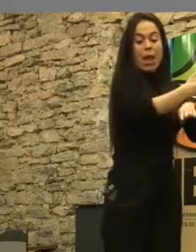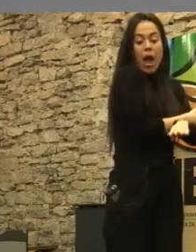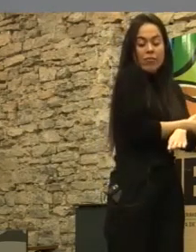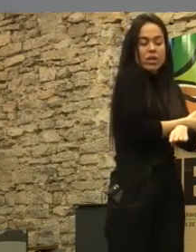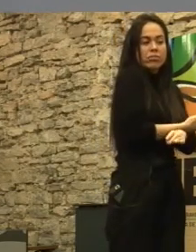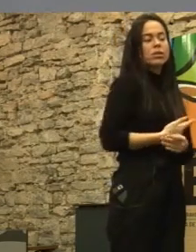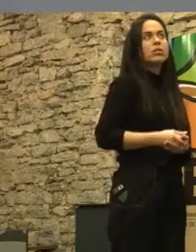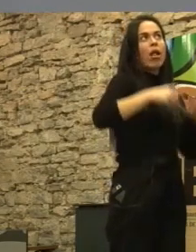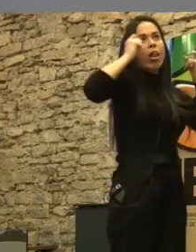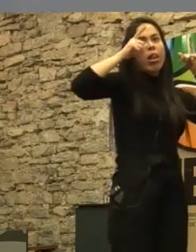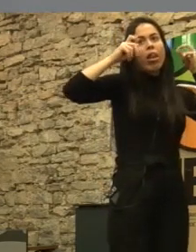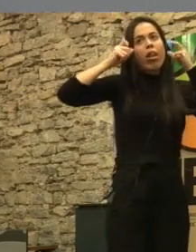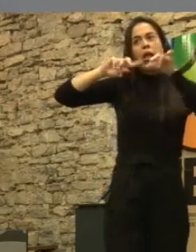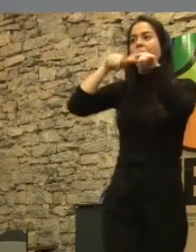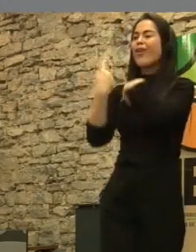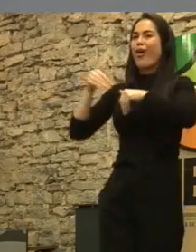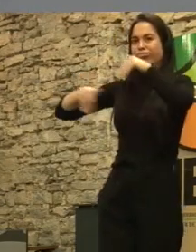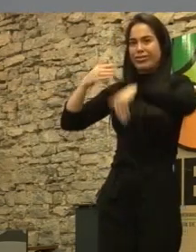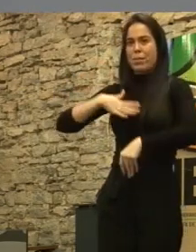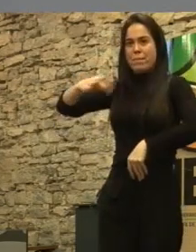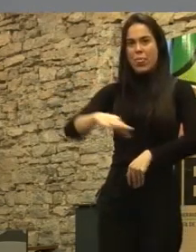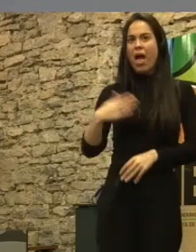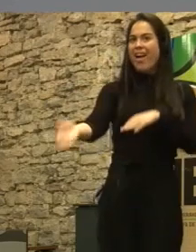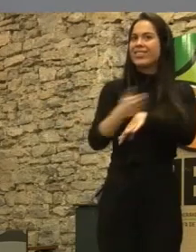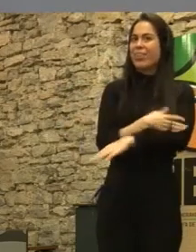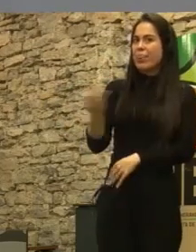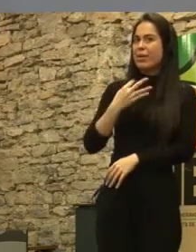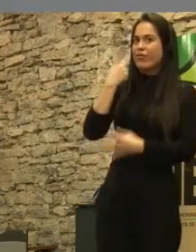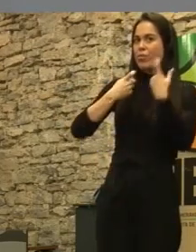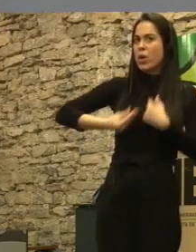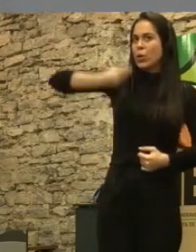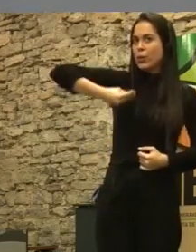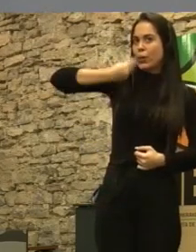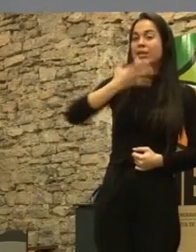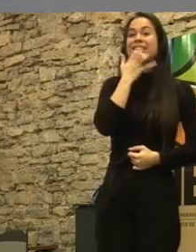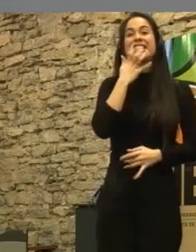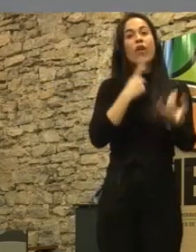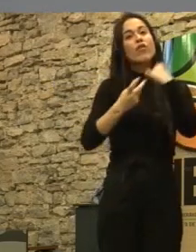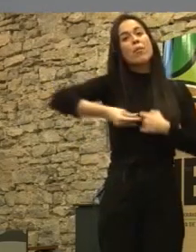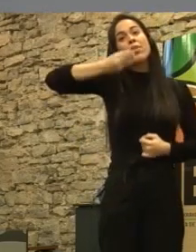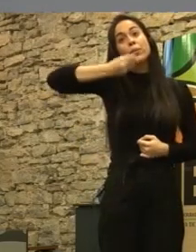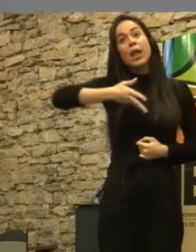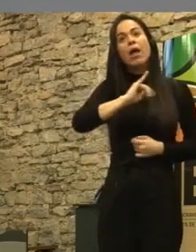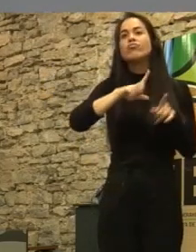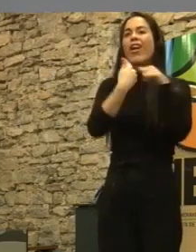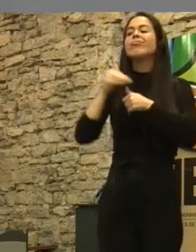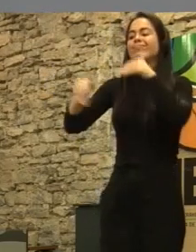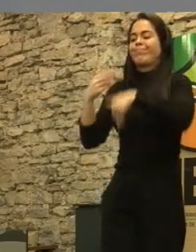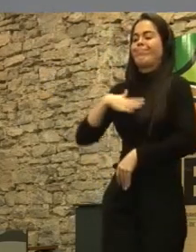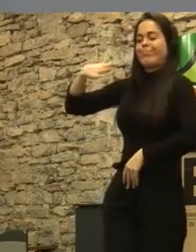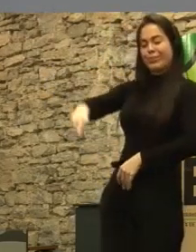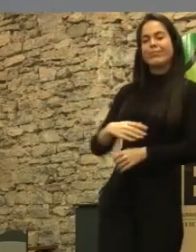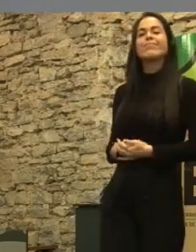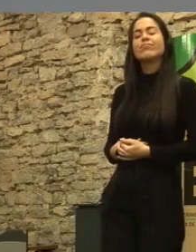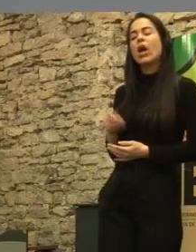quiera y eso está bien. Pero yo tengo que tener información buena para hacer eso. Una vez que tenga información buena, decido lo que sea. Voto a este. ¡Hala!